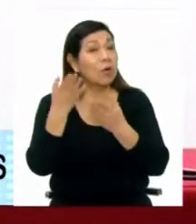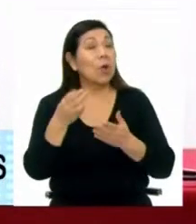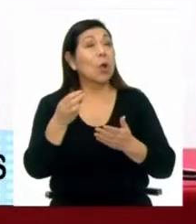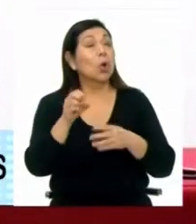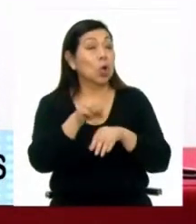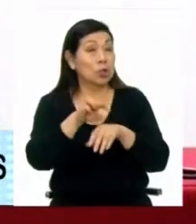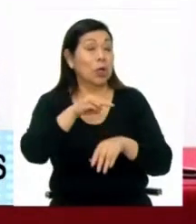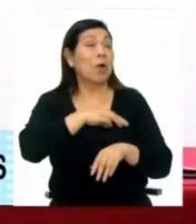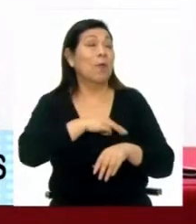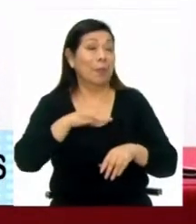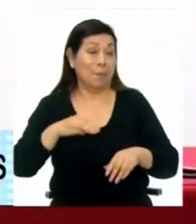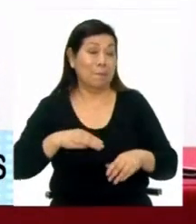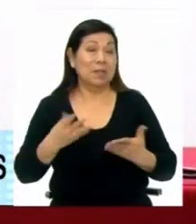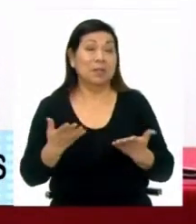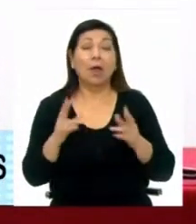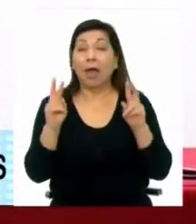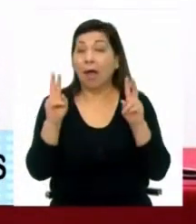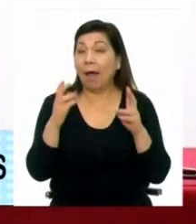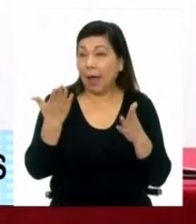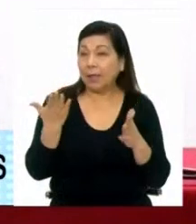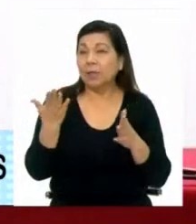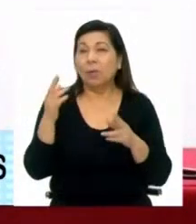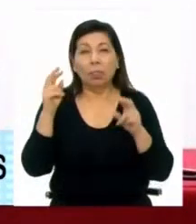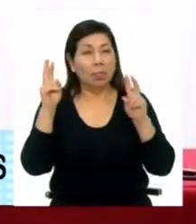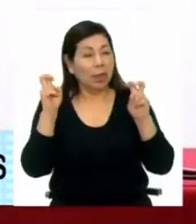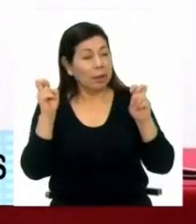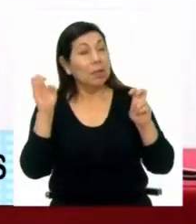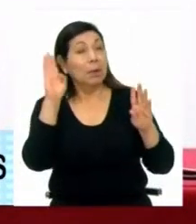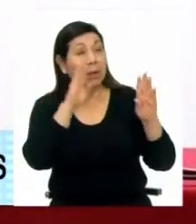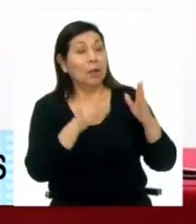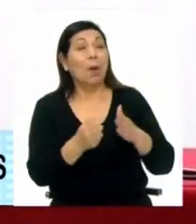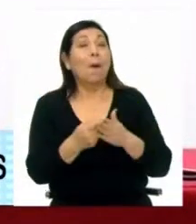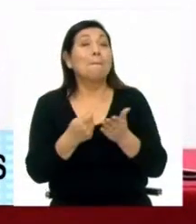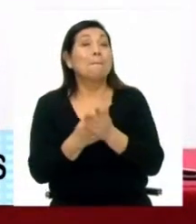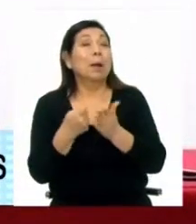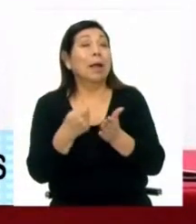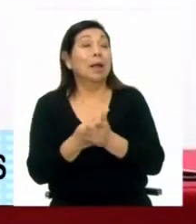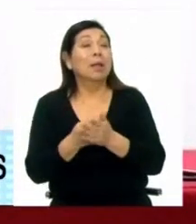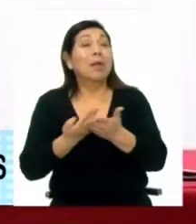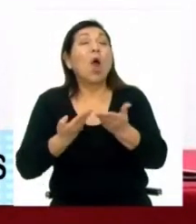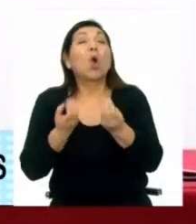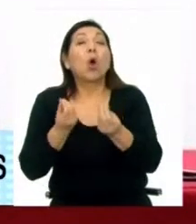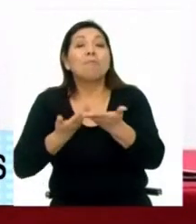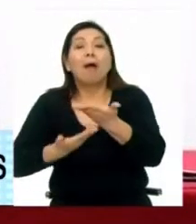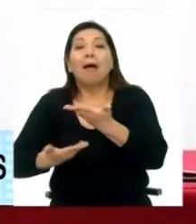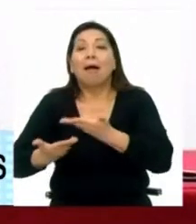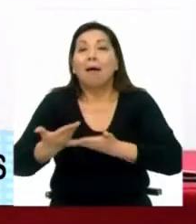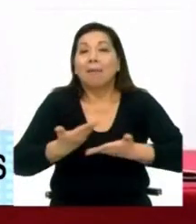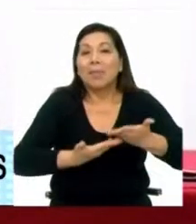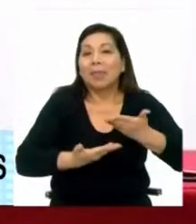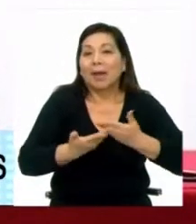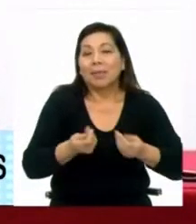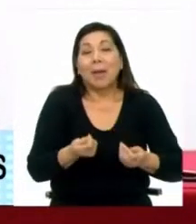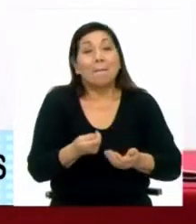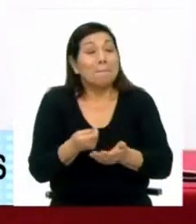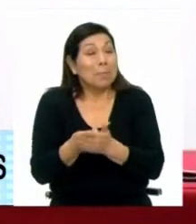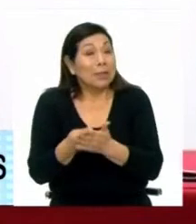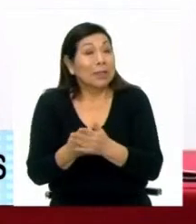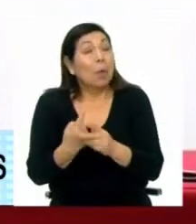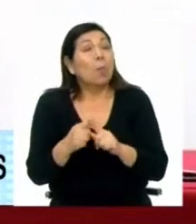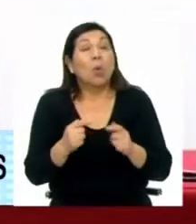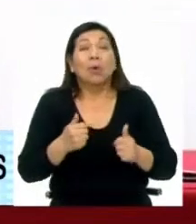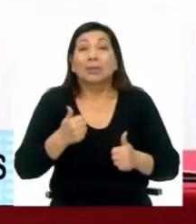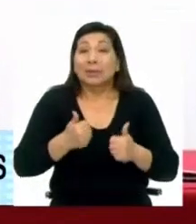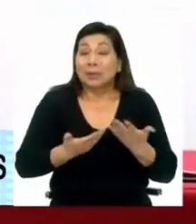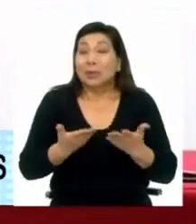Consejo de Ministros que en particular hay un tema que preocupa, que es el tema de los precios de transferencia. El mecanismo de los precios de transferencia es un mecanismo